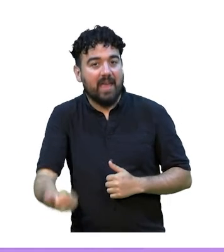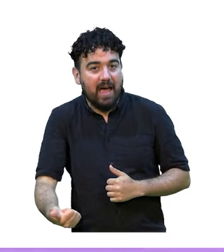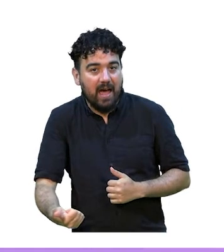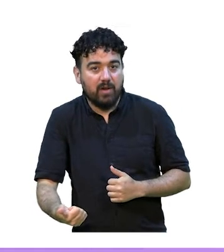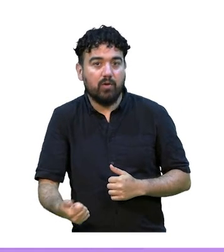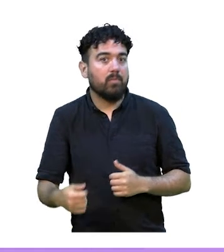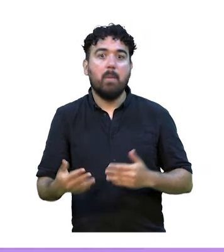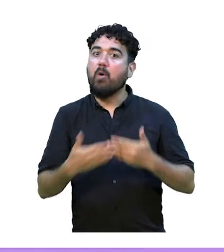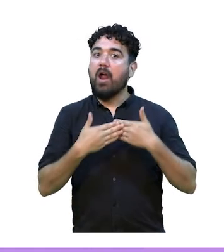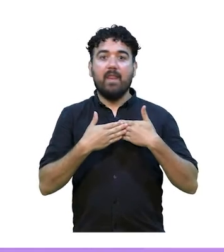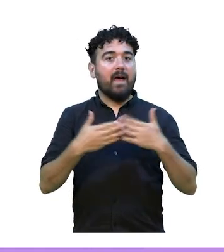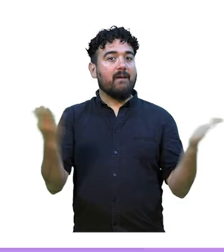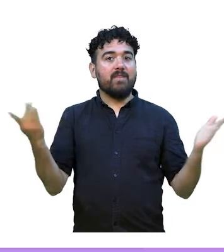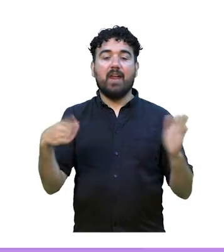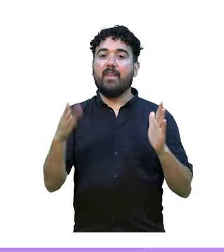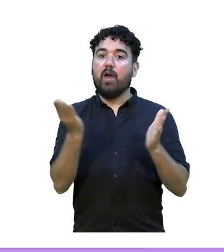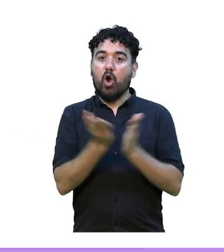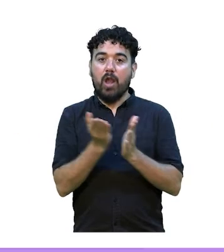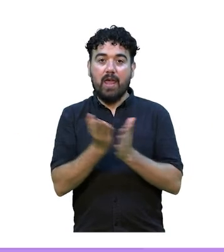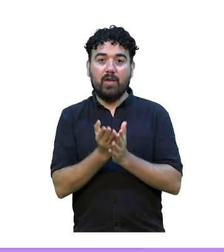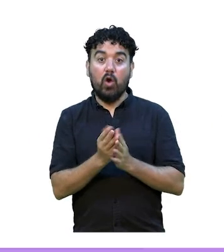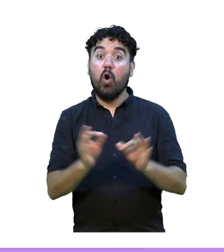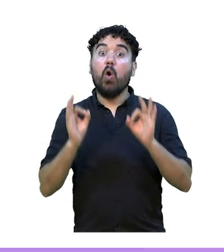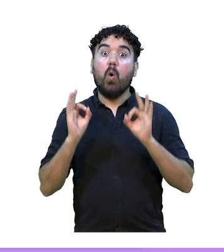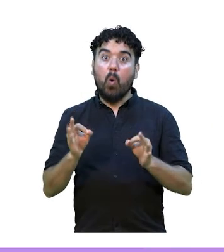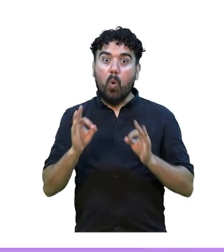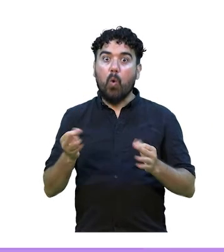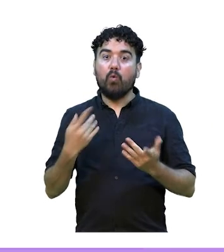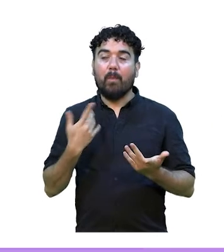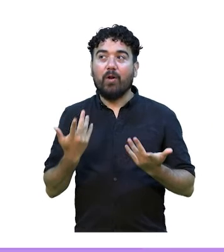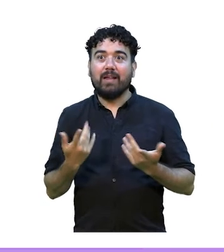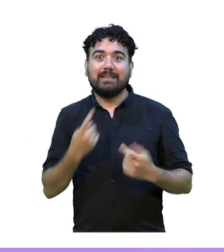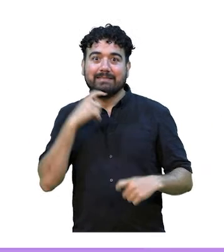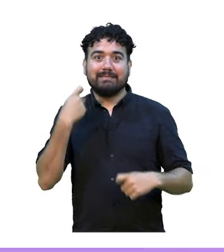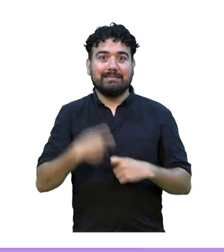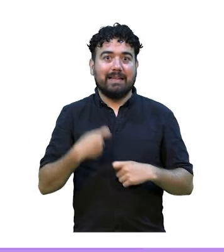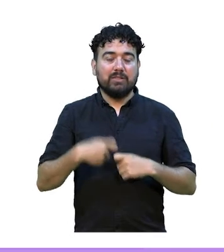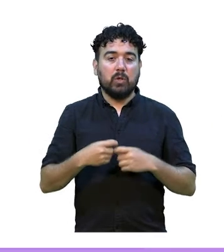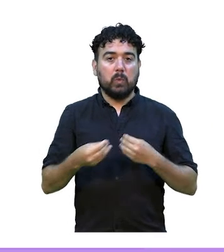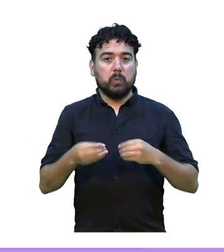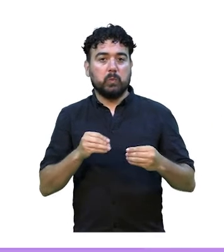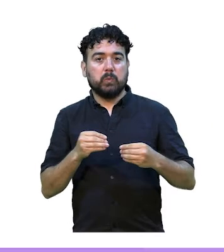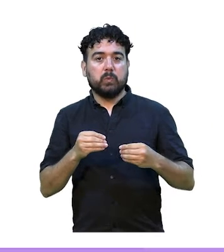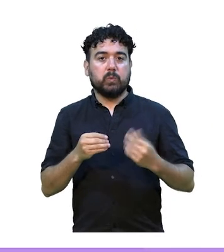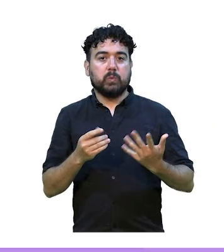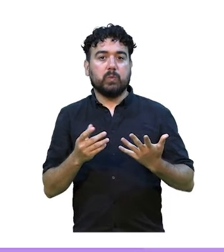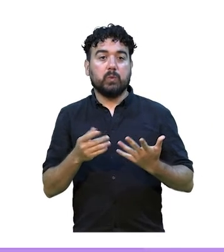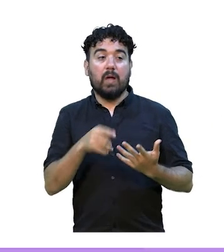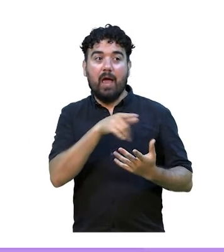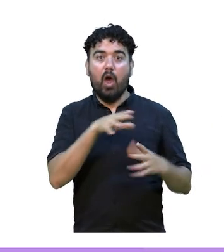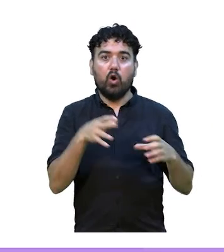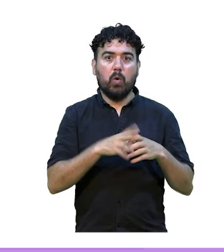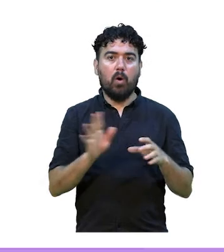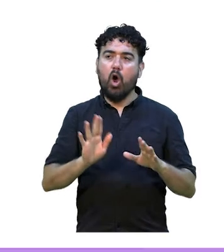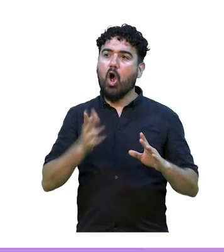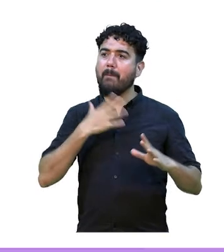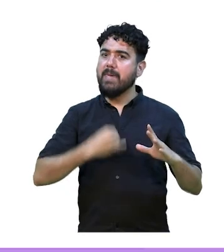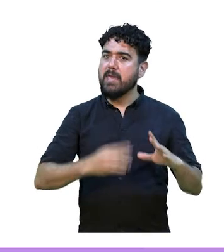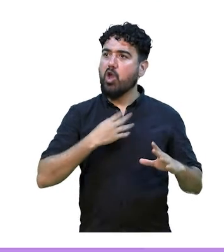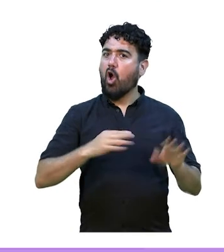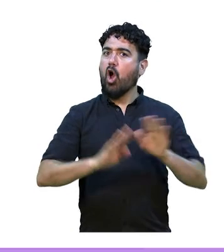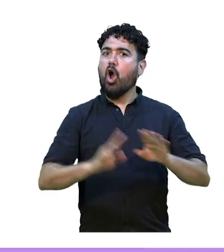llama? Eran voluntarias, con las puertas abiertas de los colegios. Justamente para enfrentar la tensión, ¿no es cierto?, frente a los